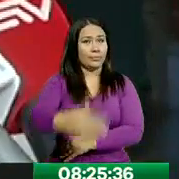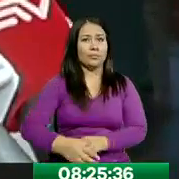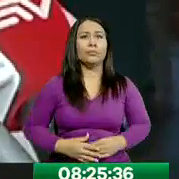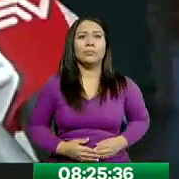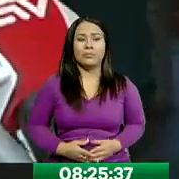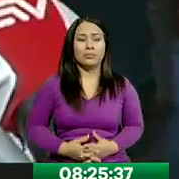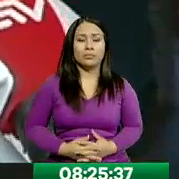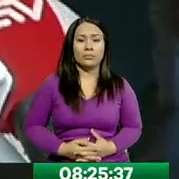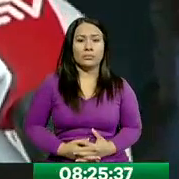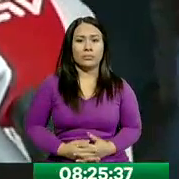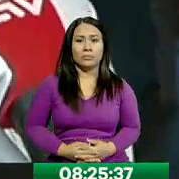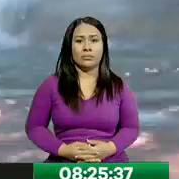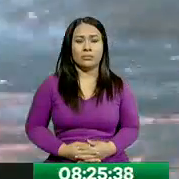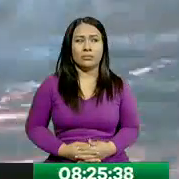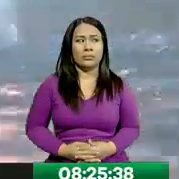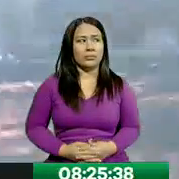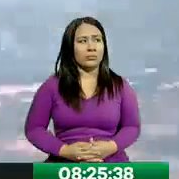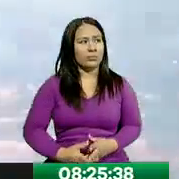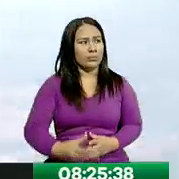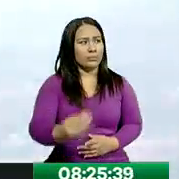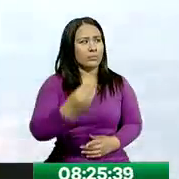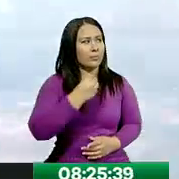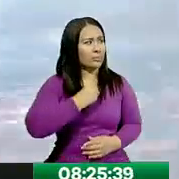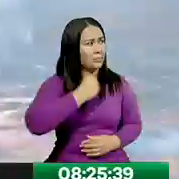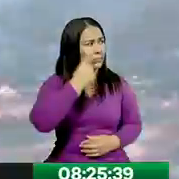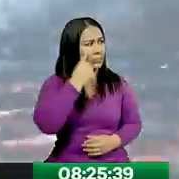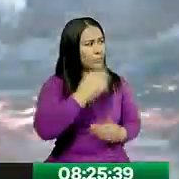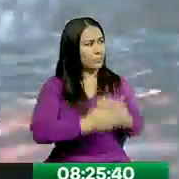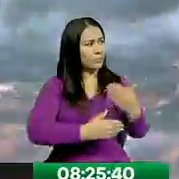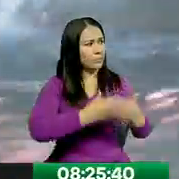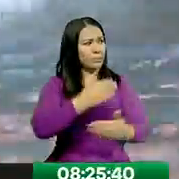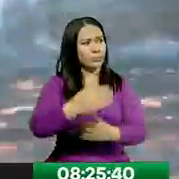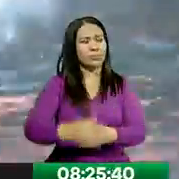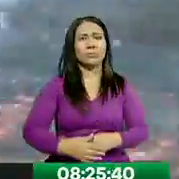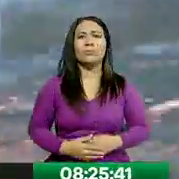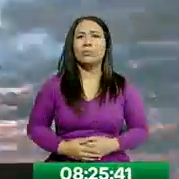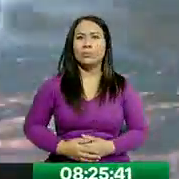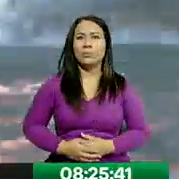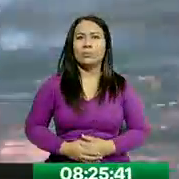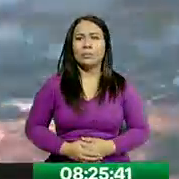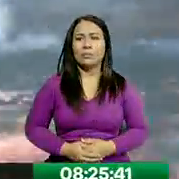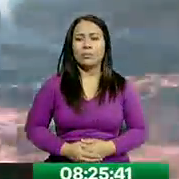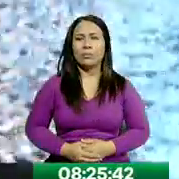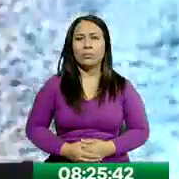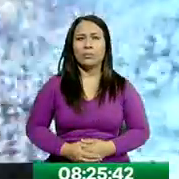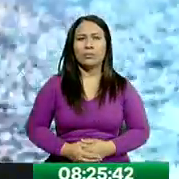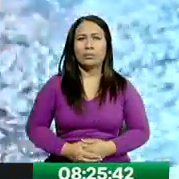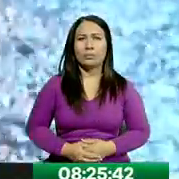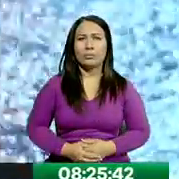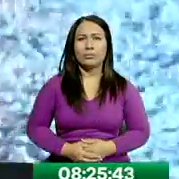tazas. Entonces imagínense el daño que ocasiona, malos olores.